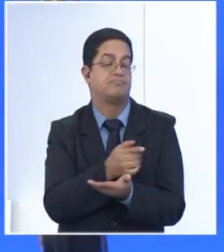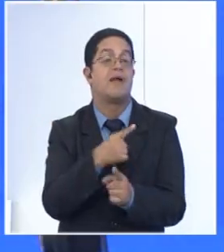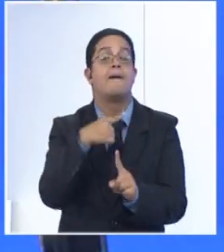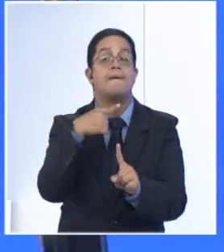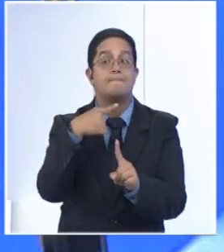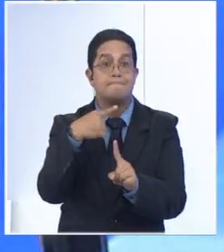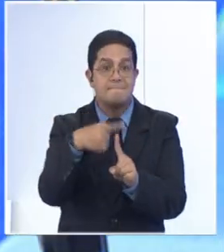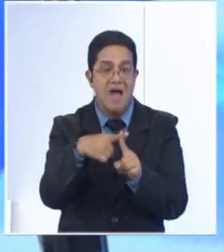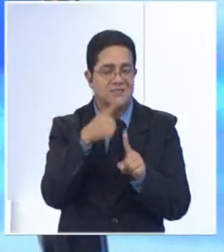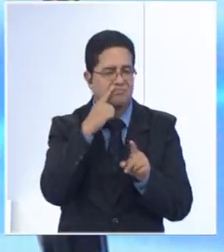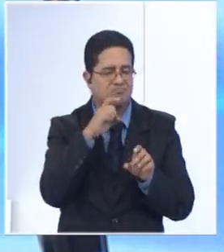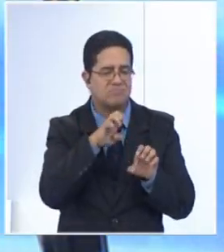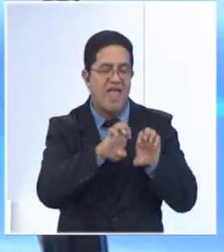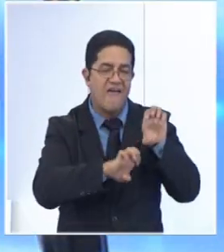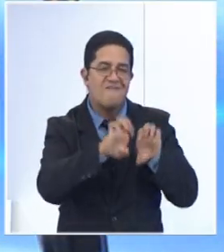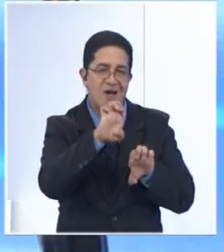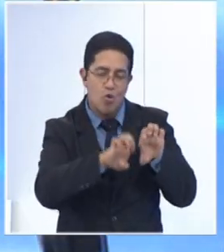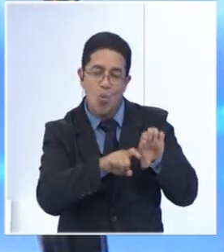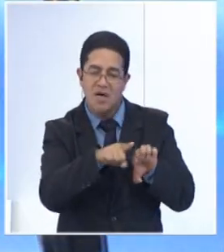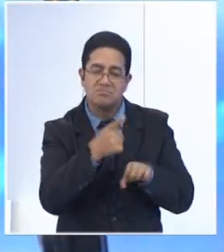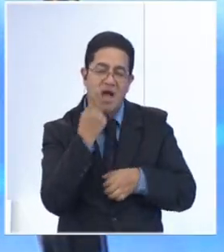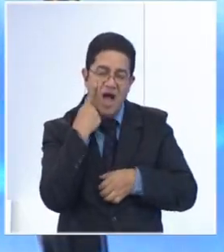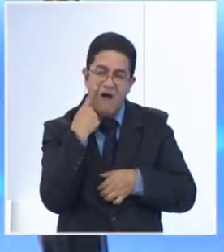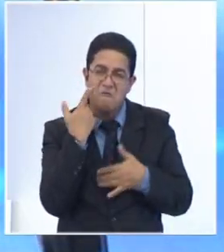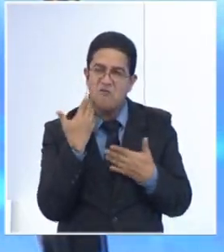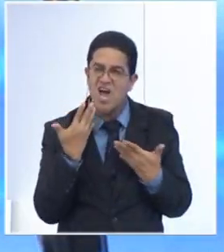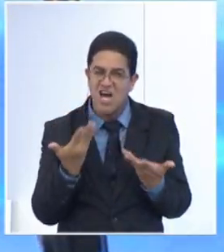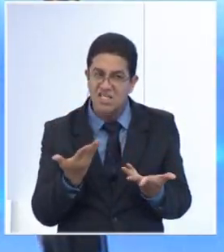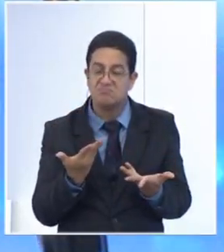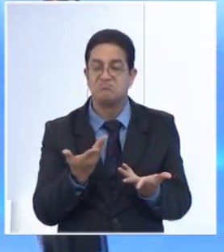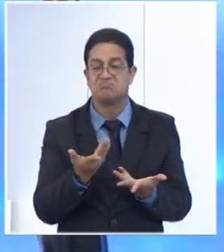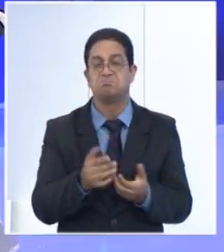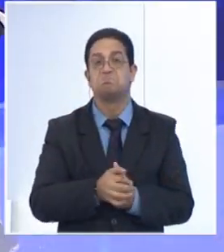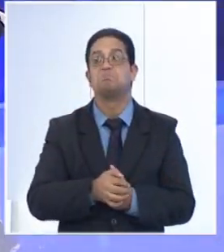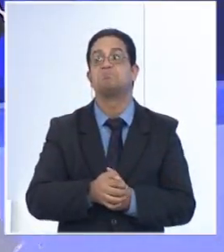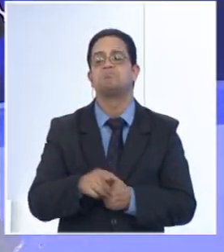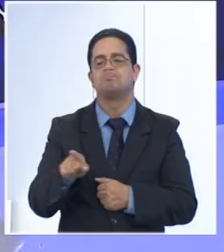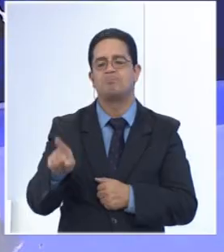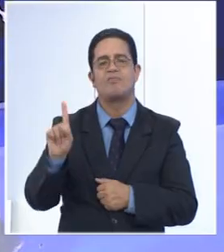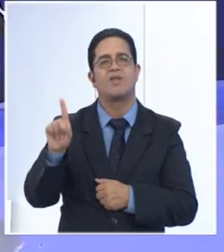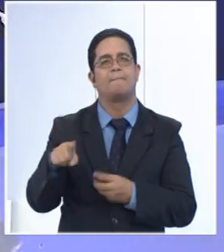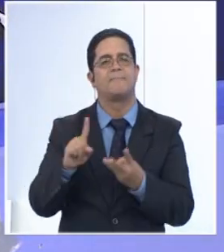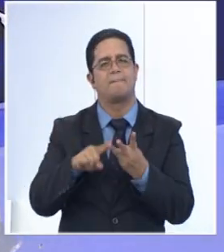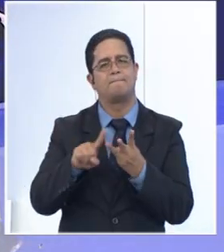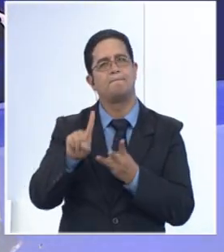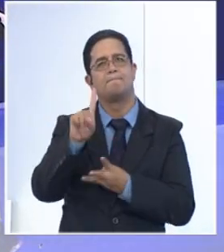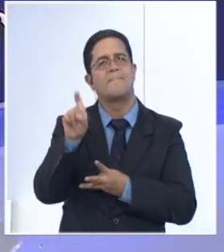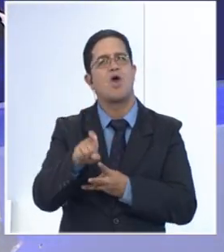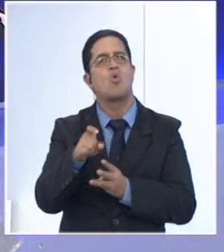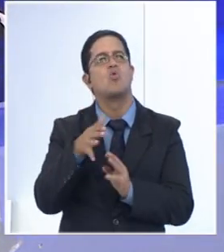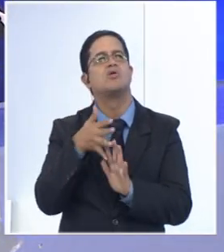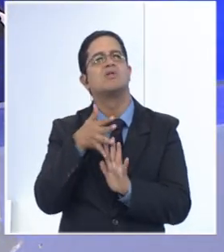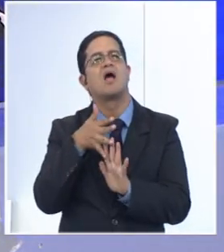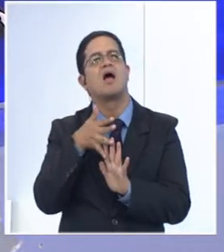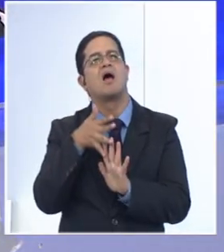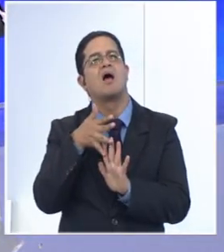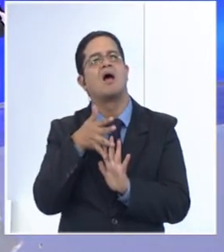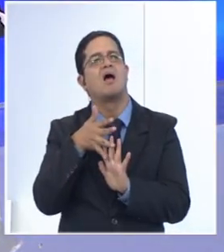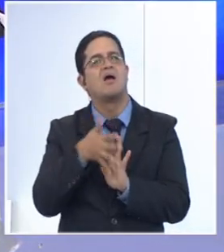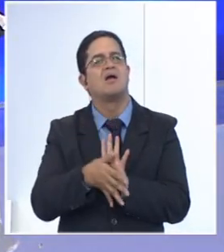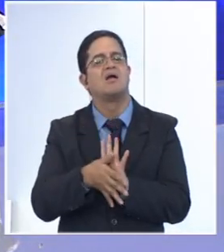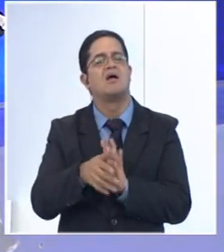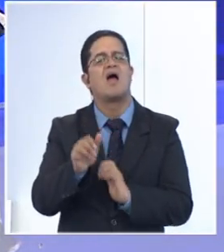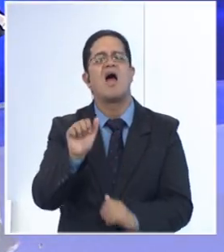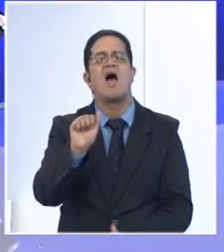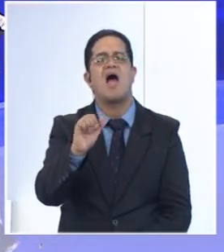porque siempre es conveniente, uno nunca sabe y hay que tomar la biopsia Por acá nos generalmente. están pidiendo también que hablemos un poco de la terapia con ácido hialurónico